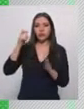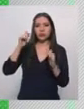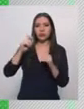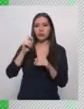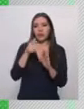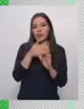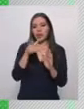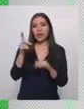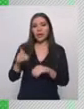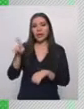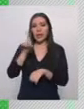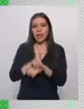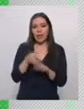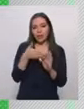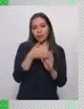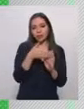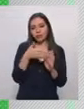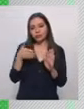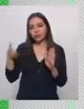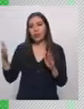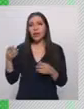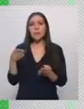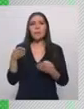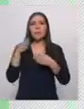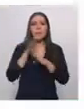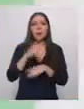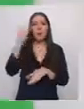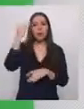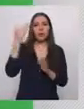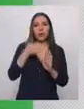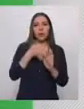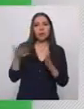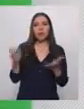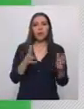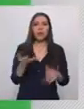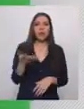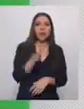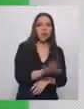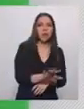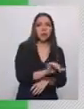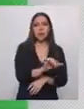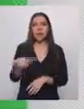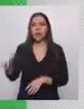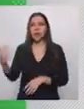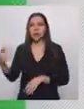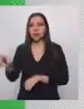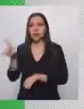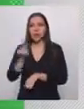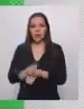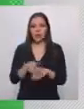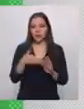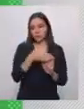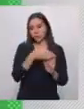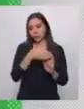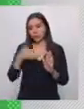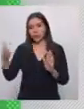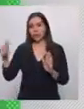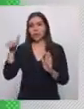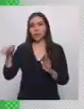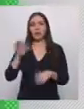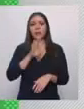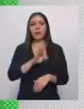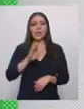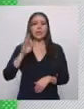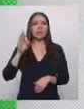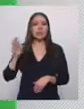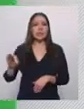vamos a pagar en un periodo que va a establecer el banco, que generalmente va entre 10 y 15 días. Y esto es la fecha que estamos